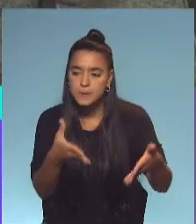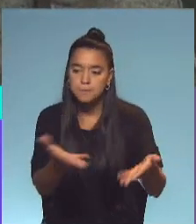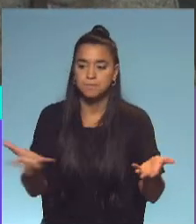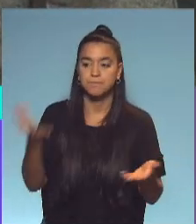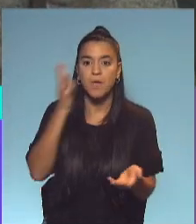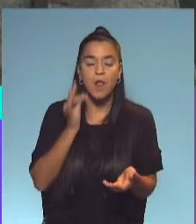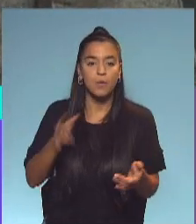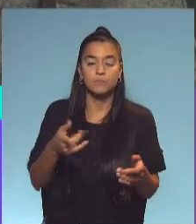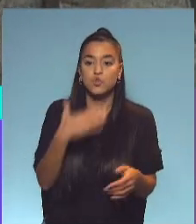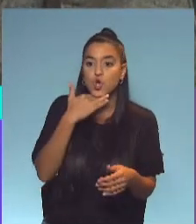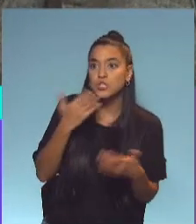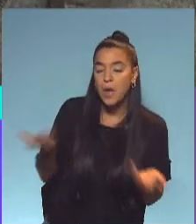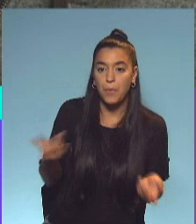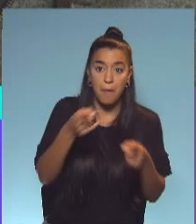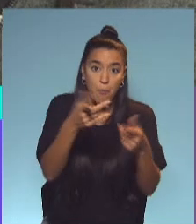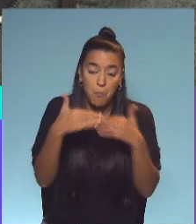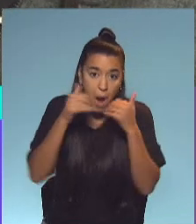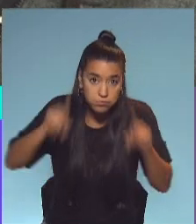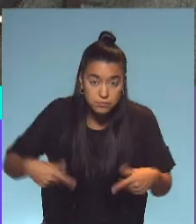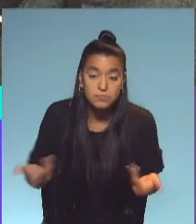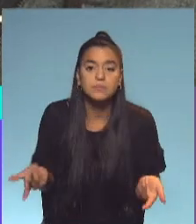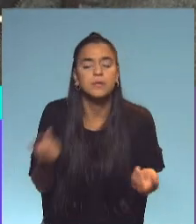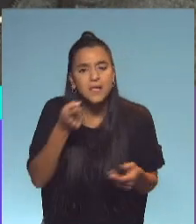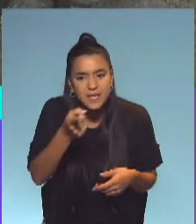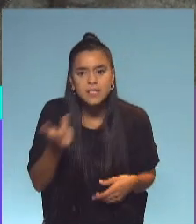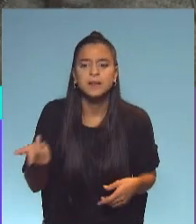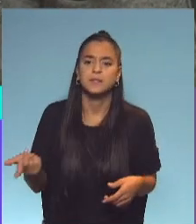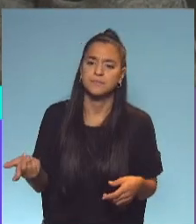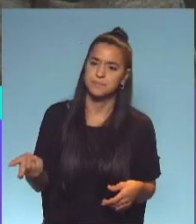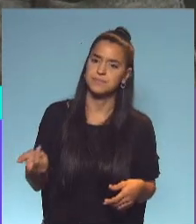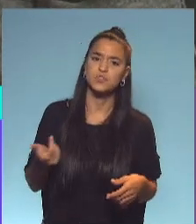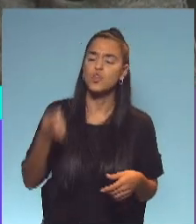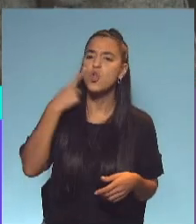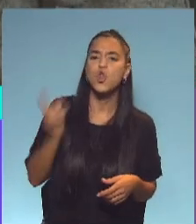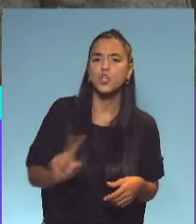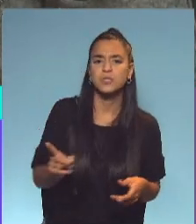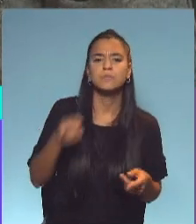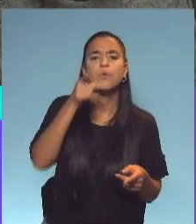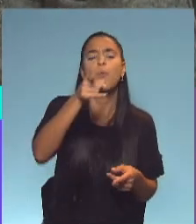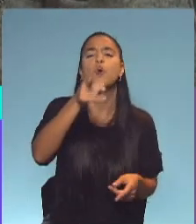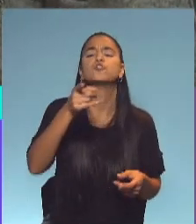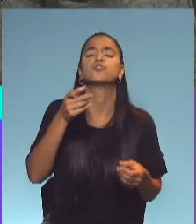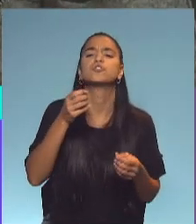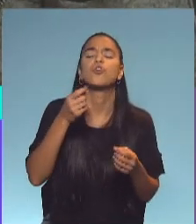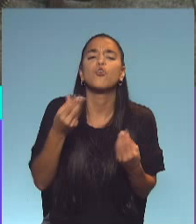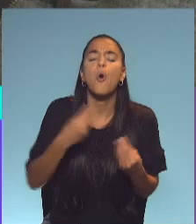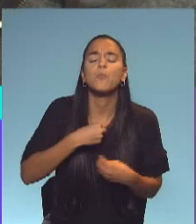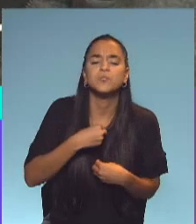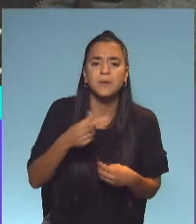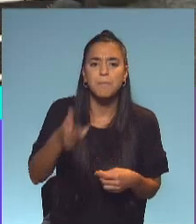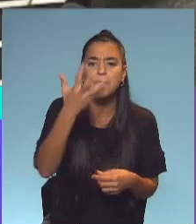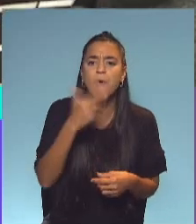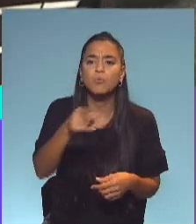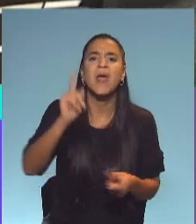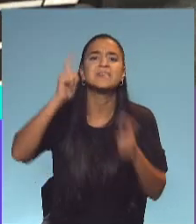algo absolutamente desconocido, supongo, para vos, es quizás uno de los costados menos conocidos. ¿Cómo fue tu vivencia en particular? Me gustaría saber